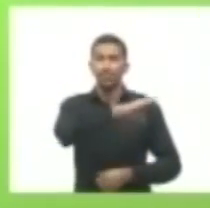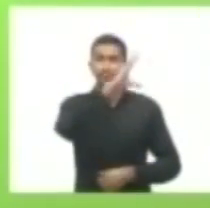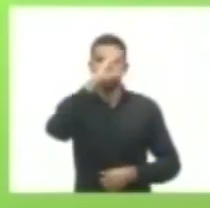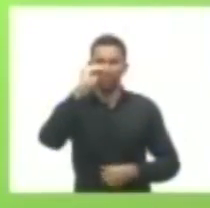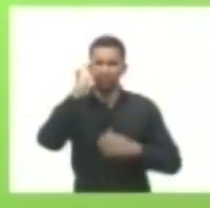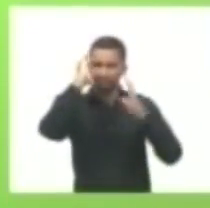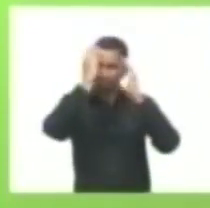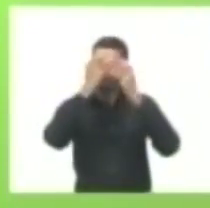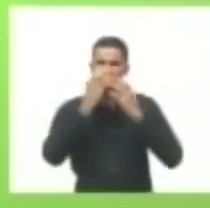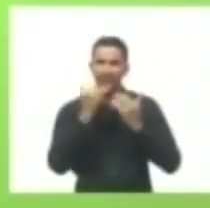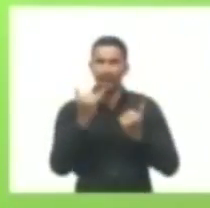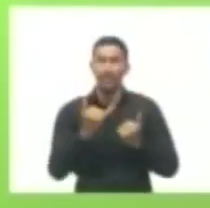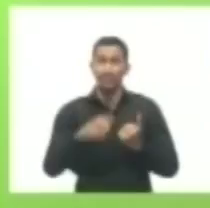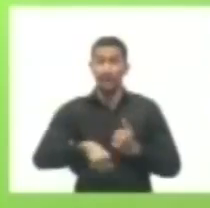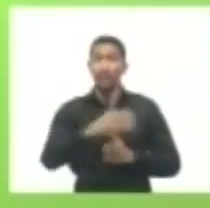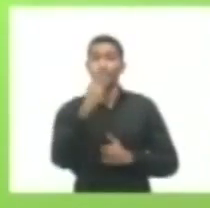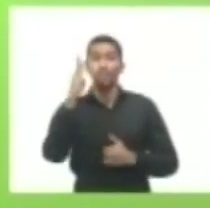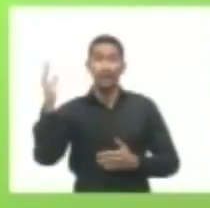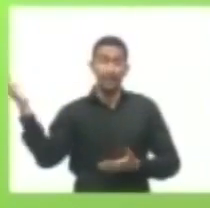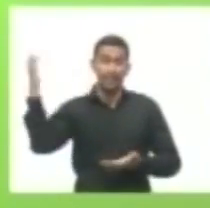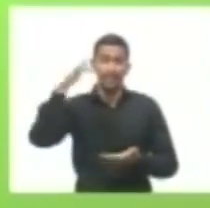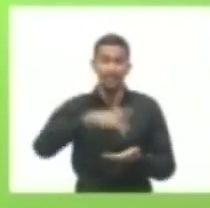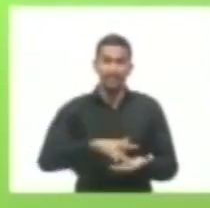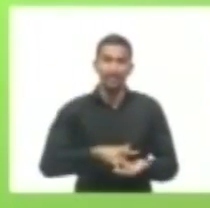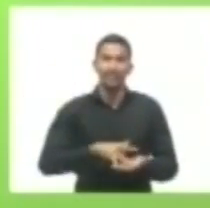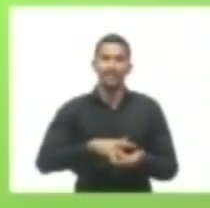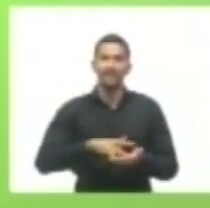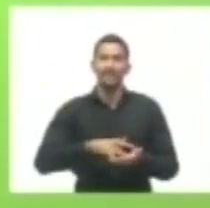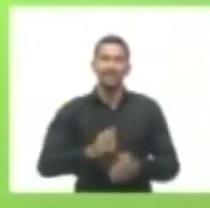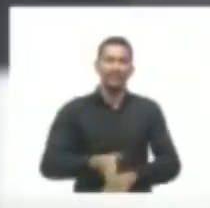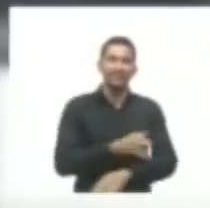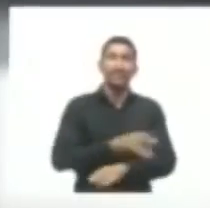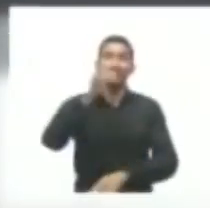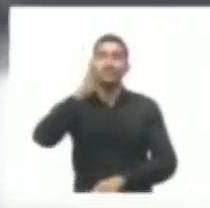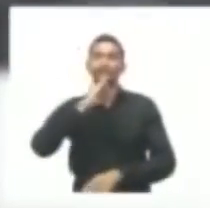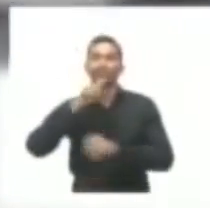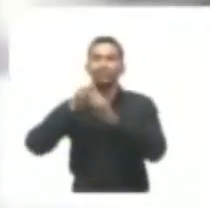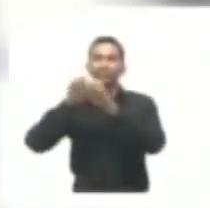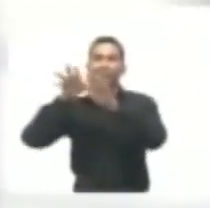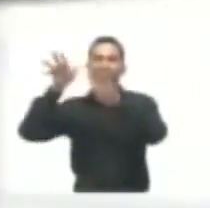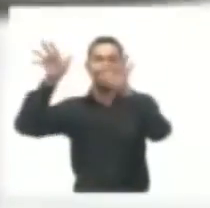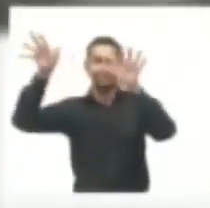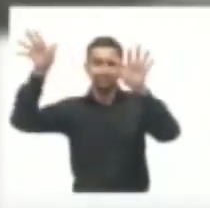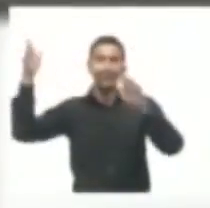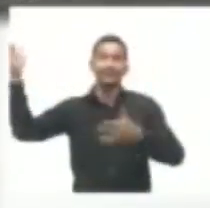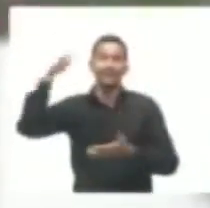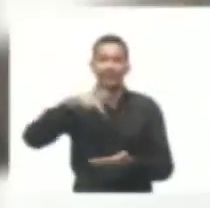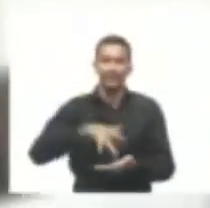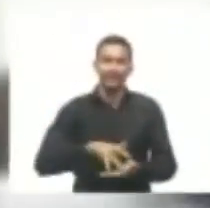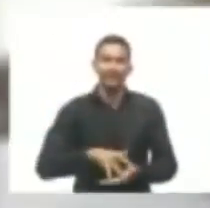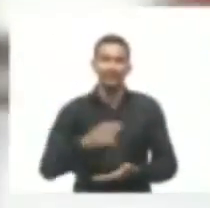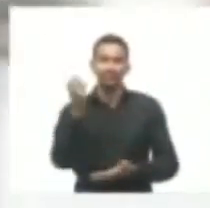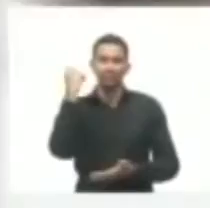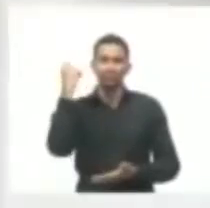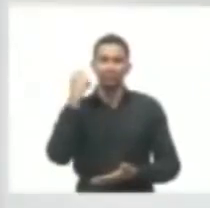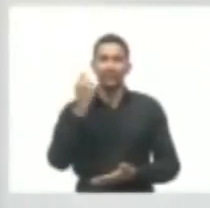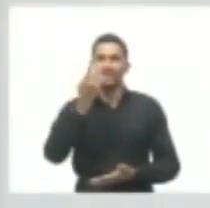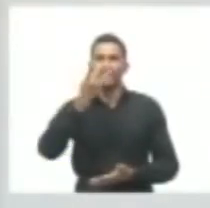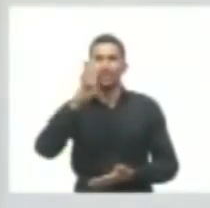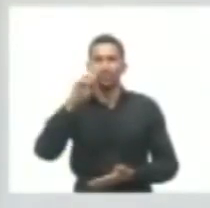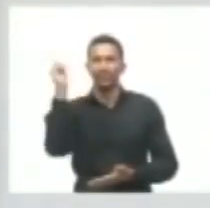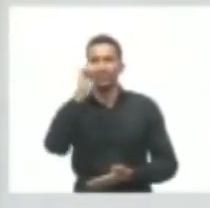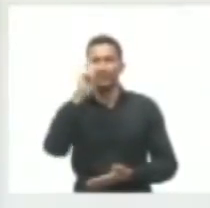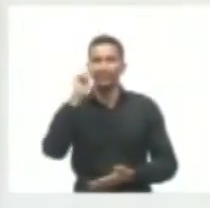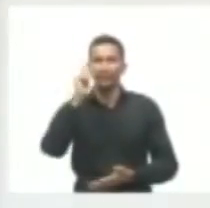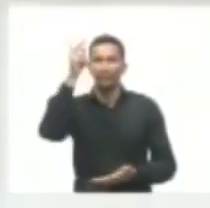Barranquilla tras haber contagiado del carnaval a los Estados Unidos. Con un video que se realizó el 14 de febrero de 2014, el